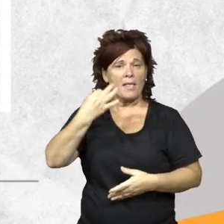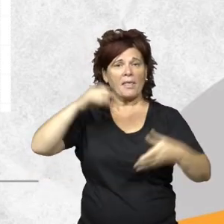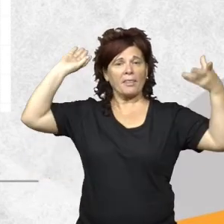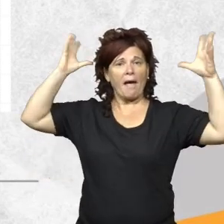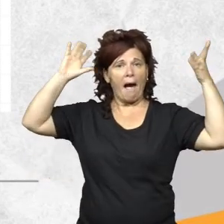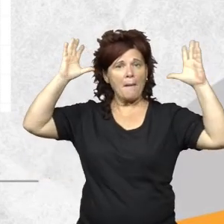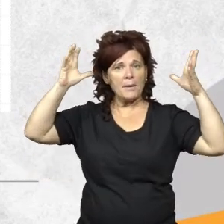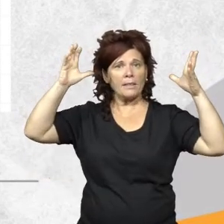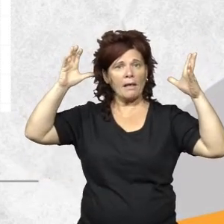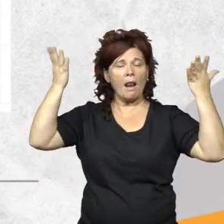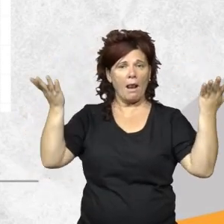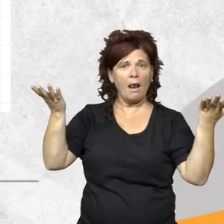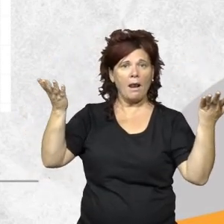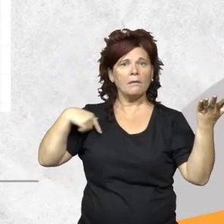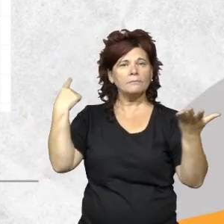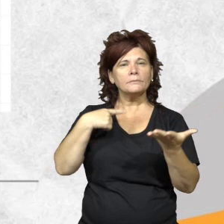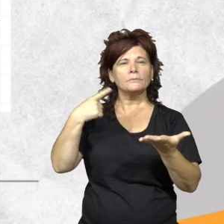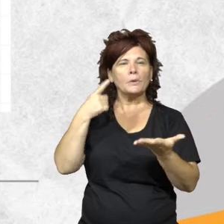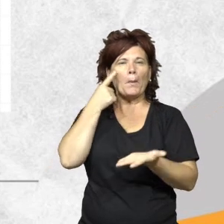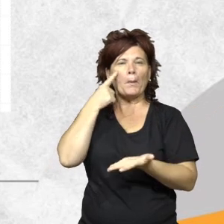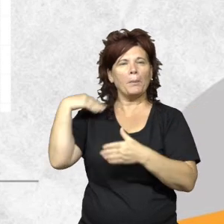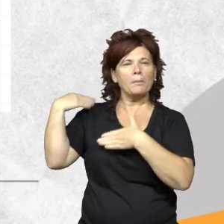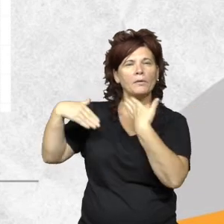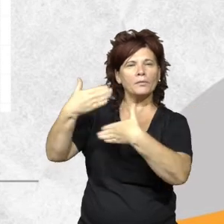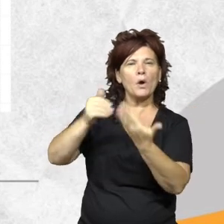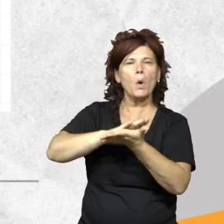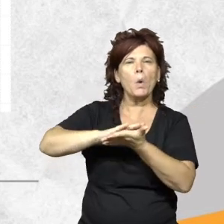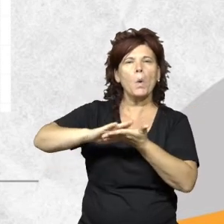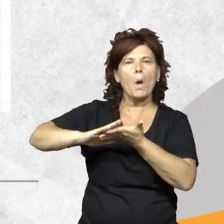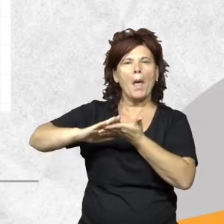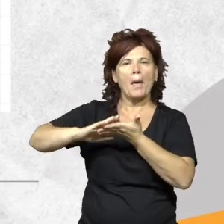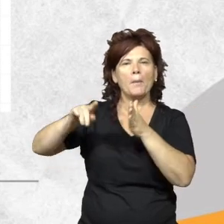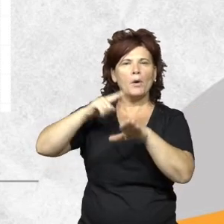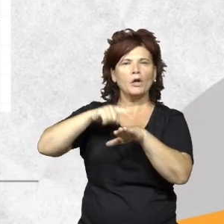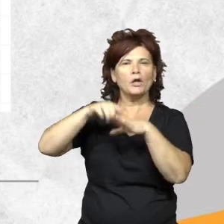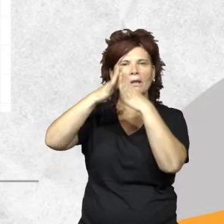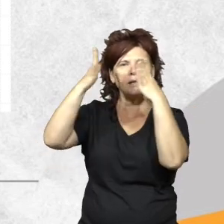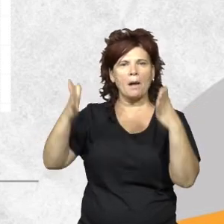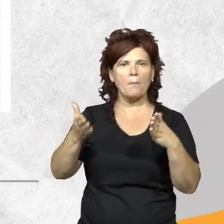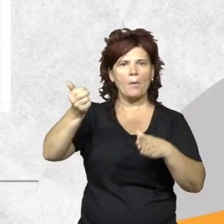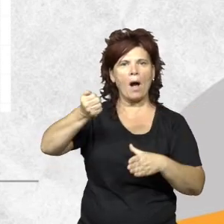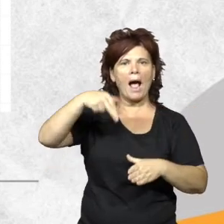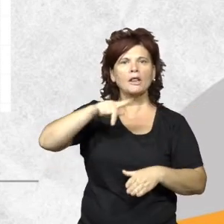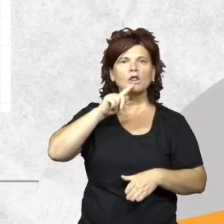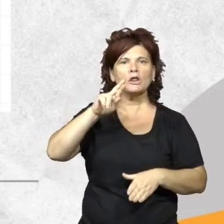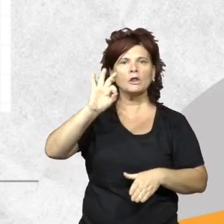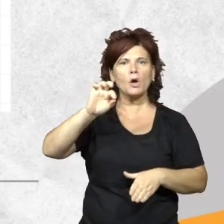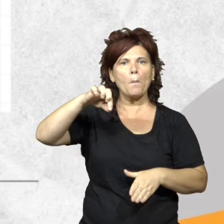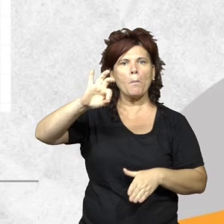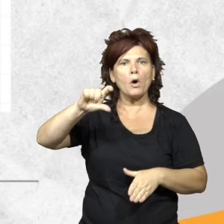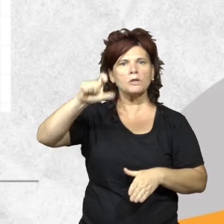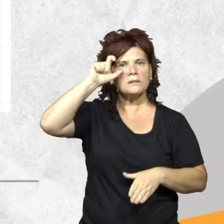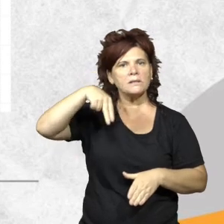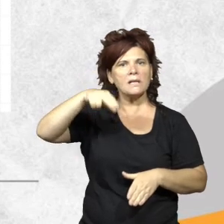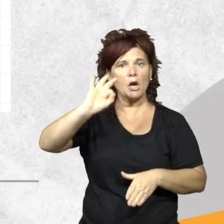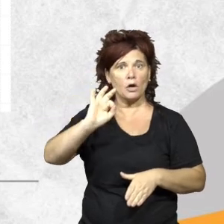así nos lo exige. Estamos viviendo una nueva era geológica que se llama la era del antropoceno, donde por primera vez el ser humano